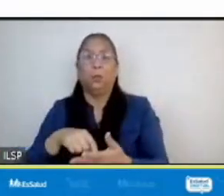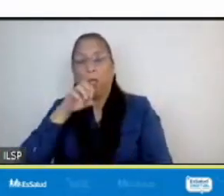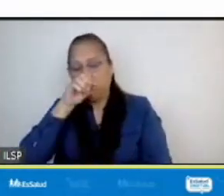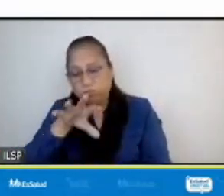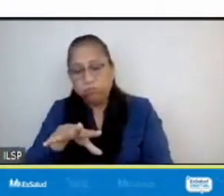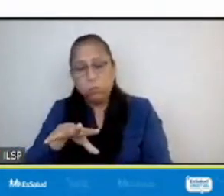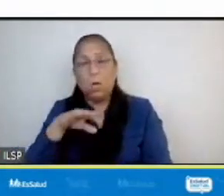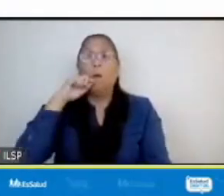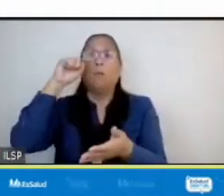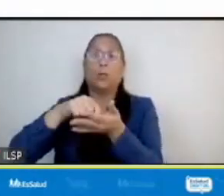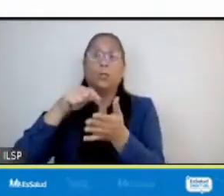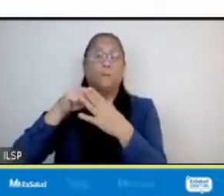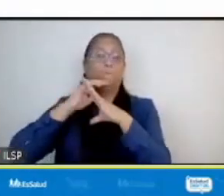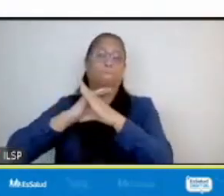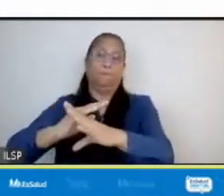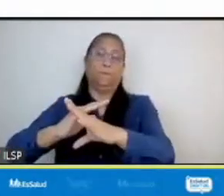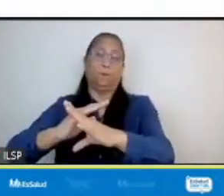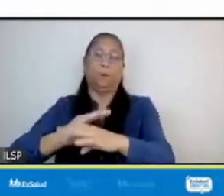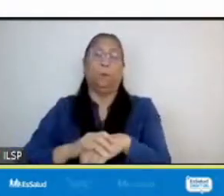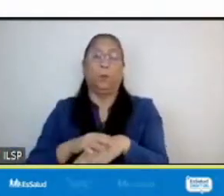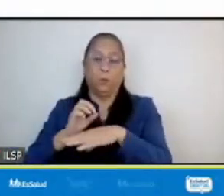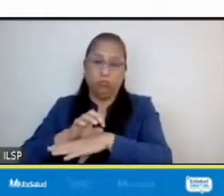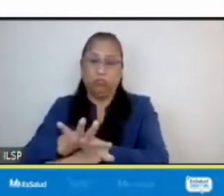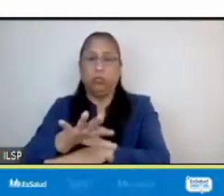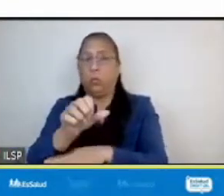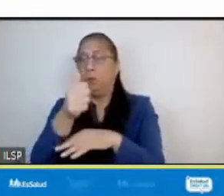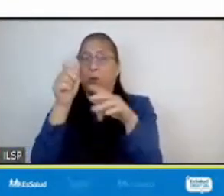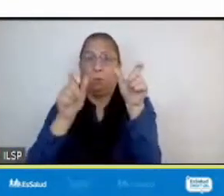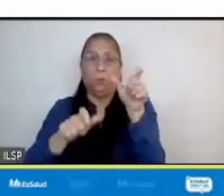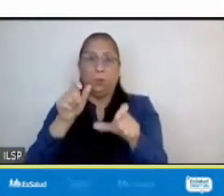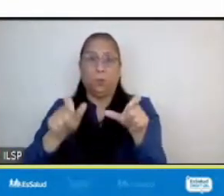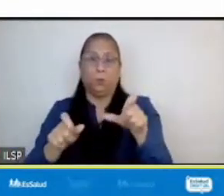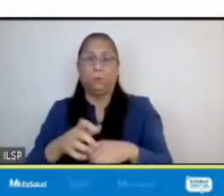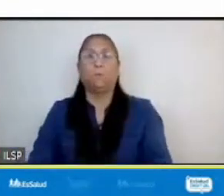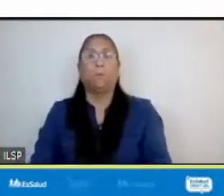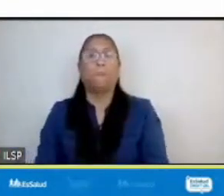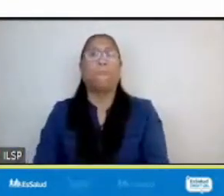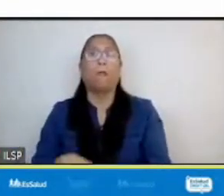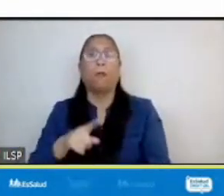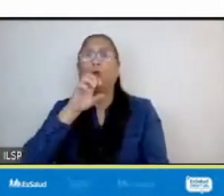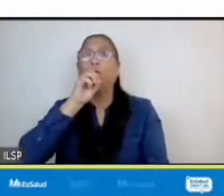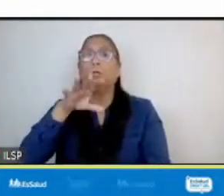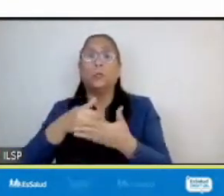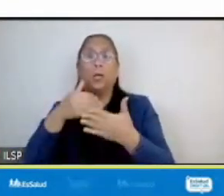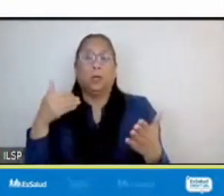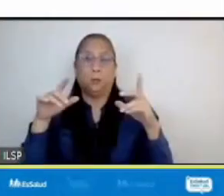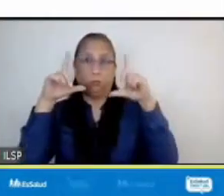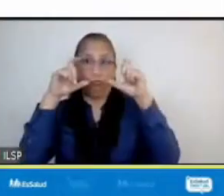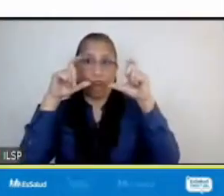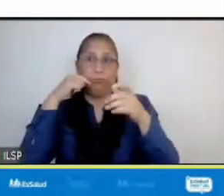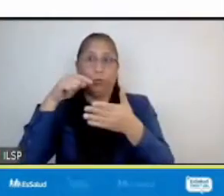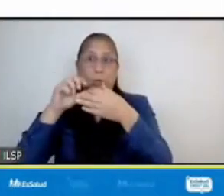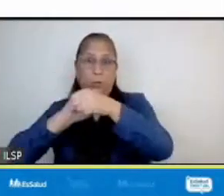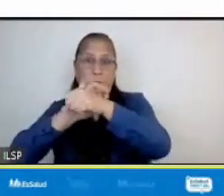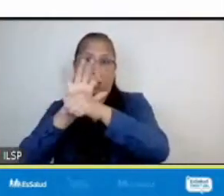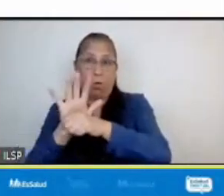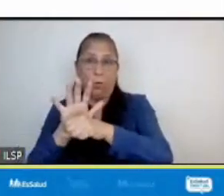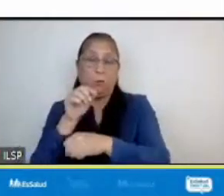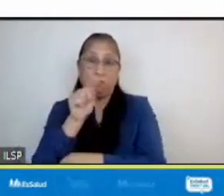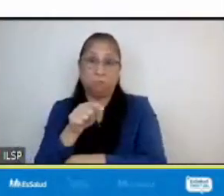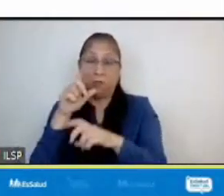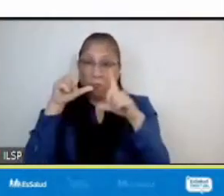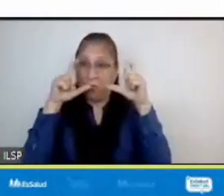así evitas que contagiar a otros. Y lo que mencionaba anteriormente es una imagen ya durante COVID, ¿no? Pero